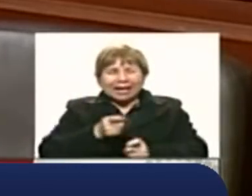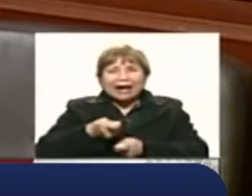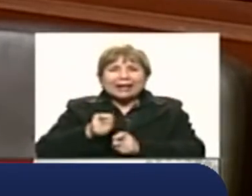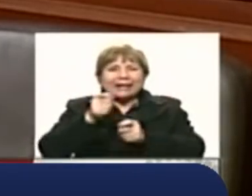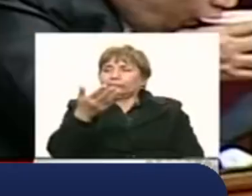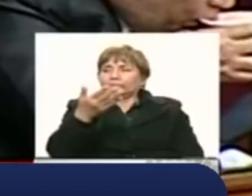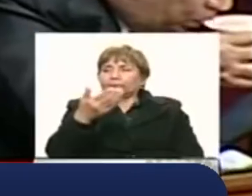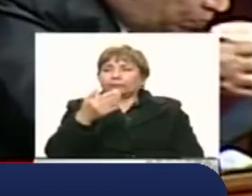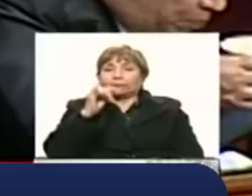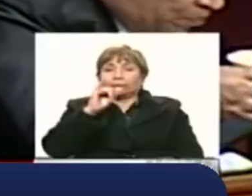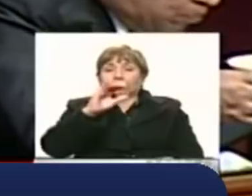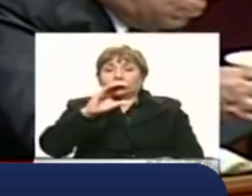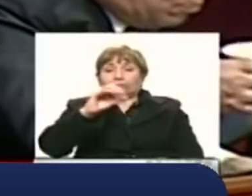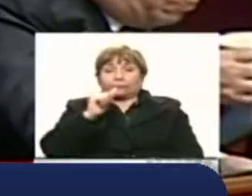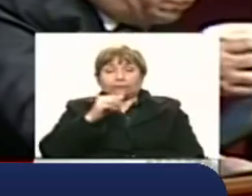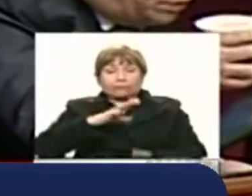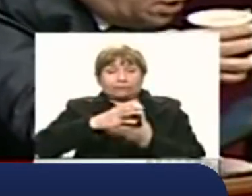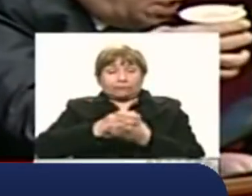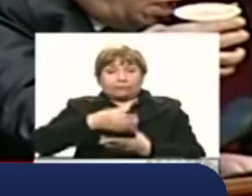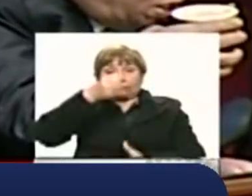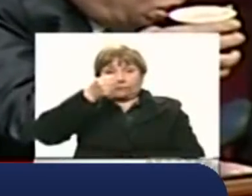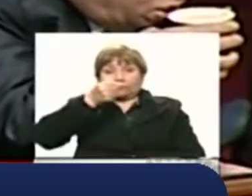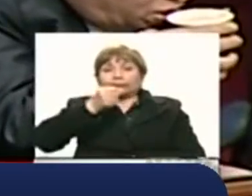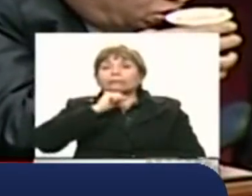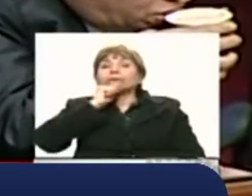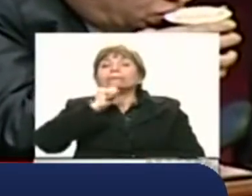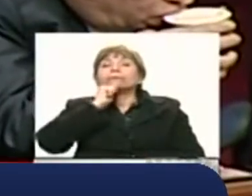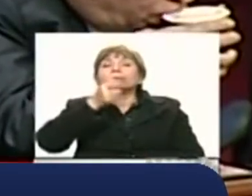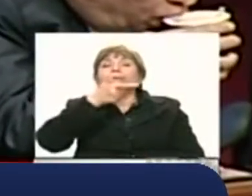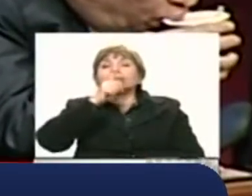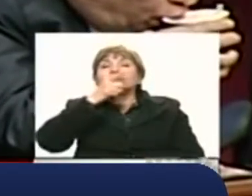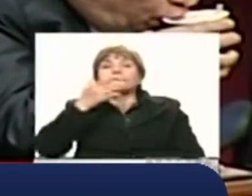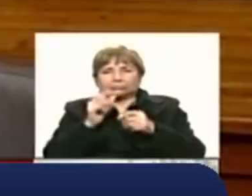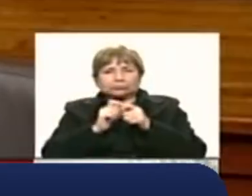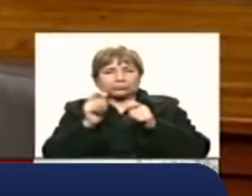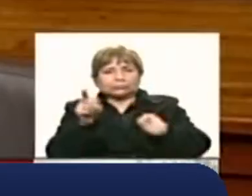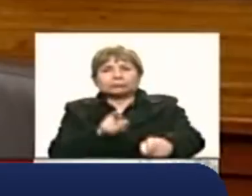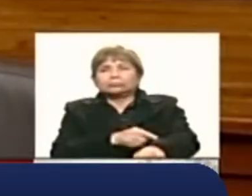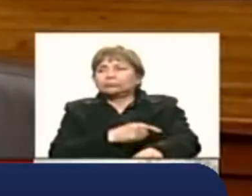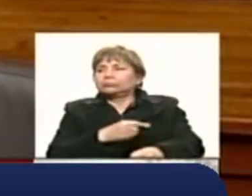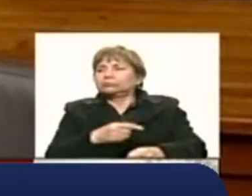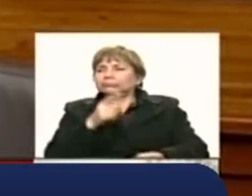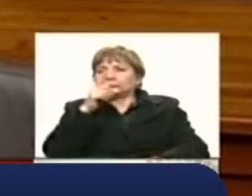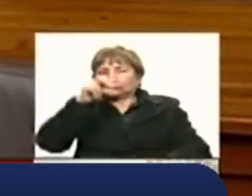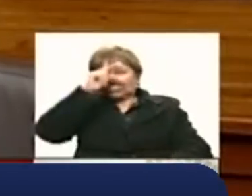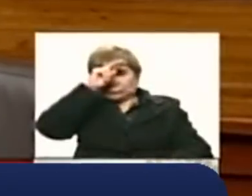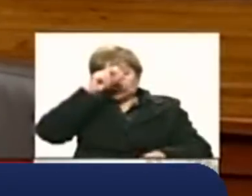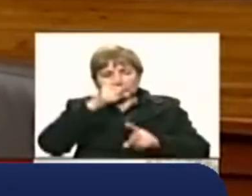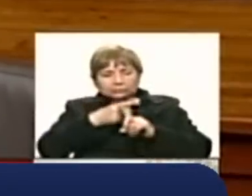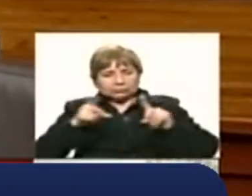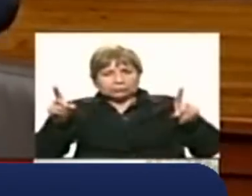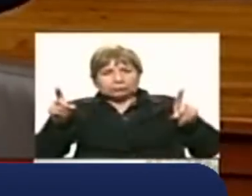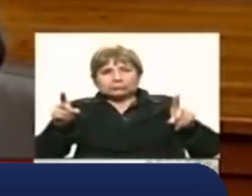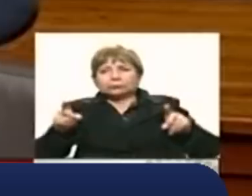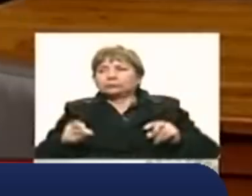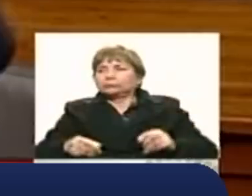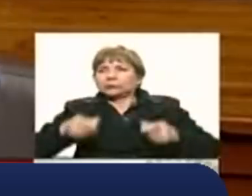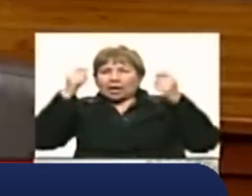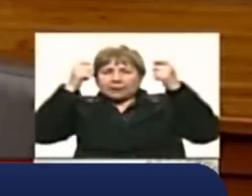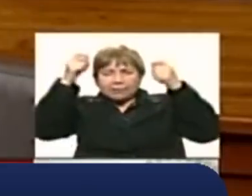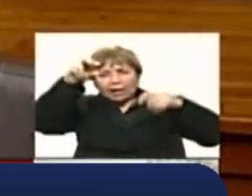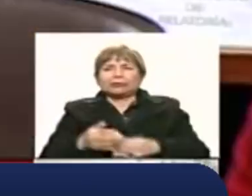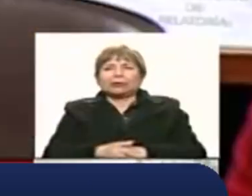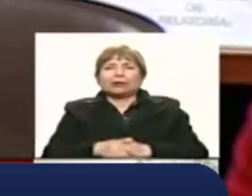salvavidas. Y que la experiencia muestra nos dijo que hasta el último instante no se pueden hacer